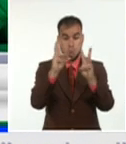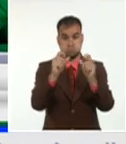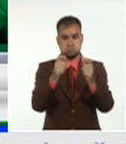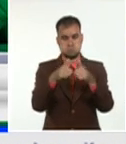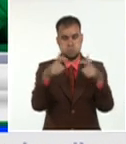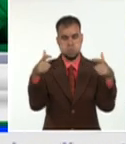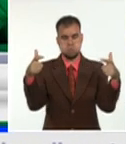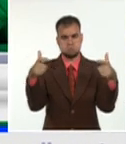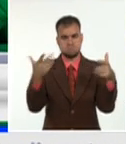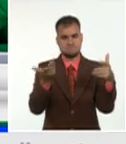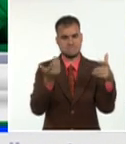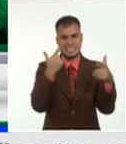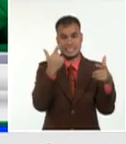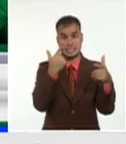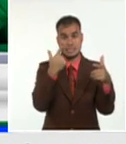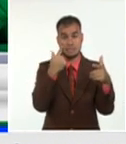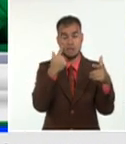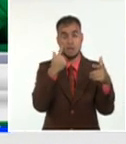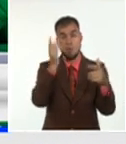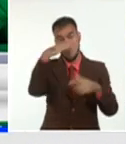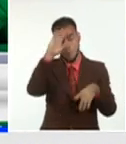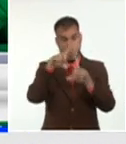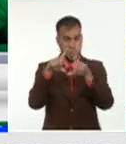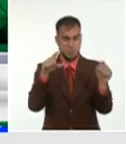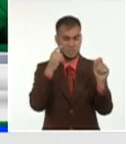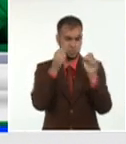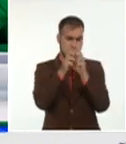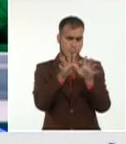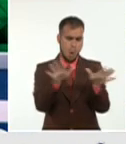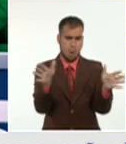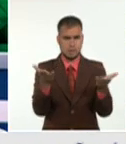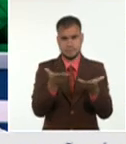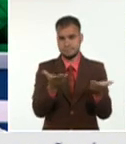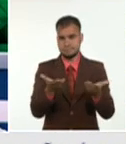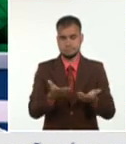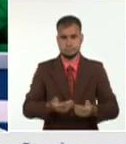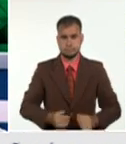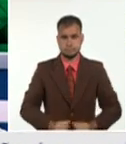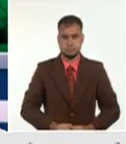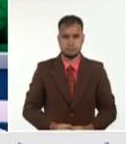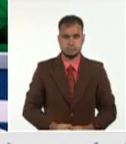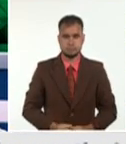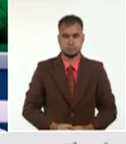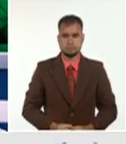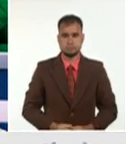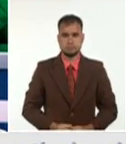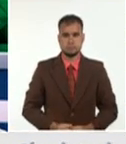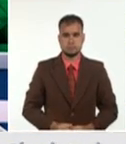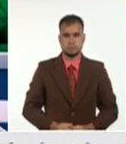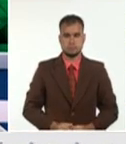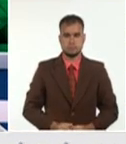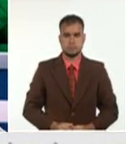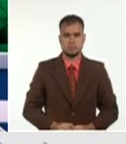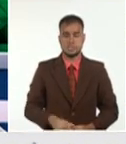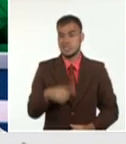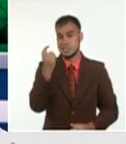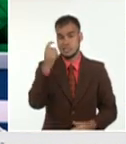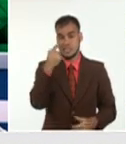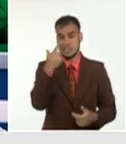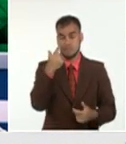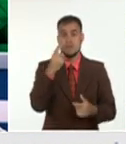evidencian la transmisión. Vamos a ver un poco que las particularidades de los lugares donde hay más